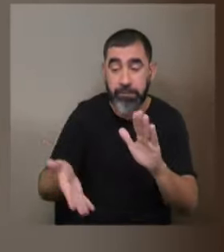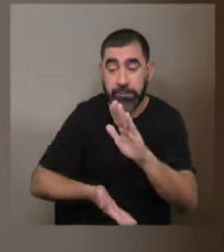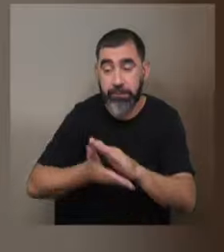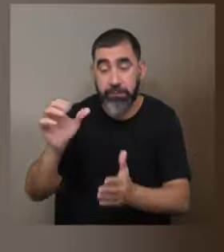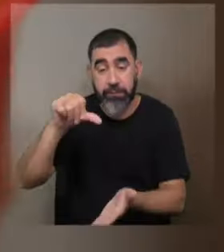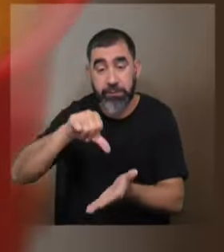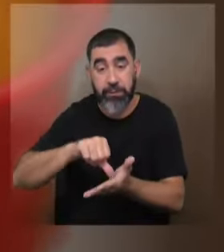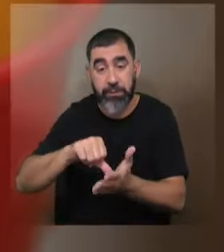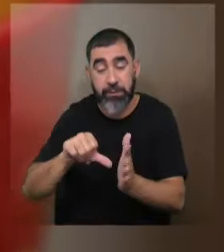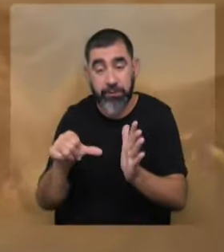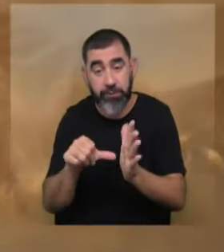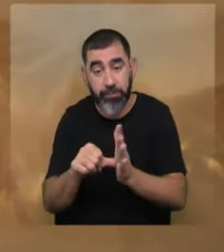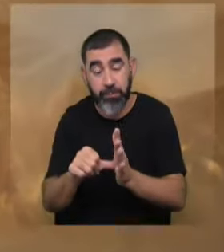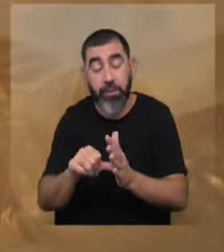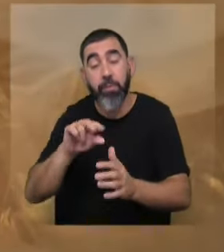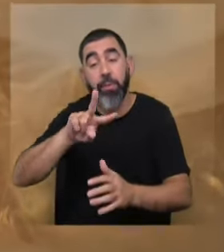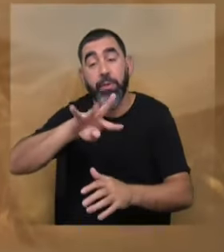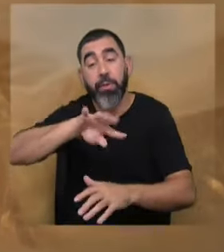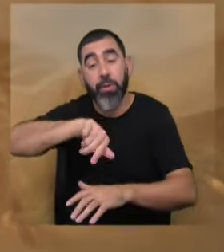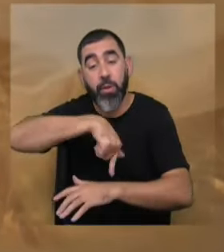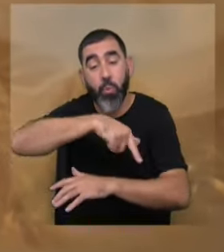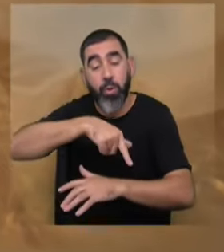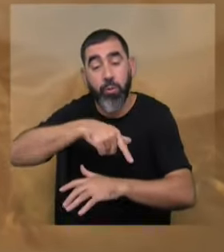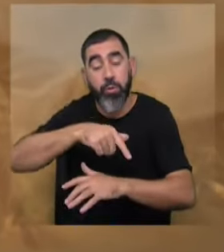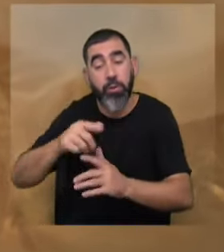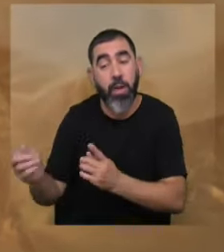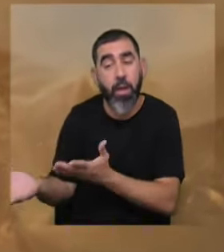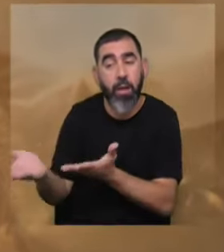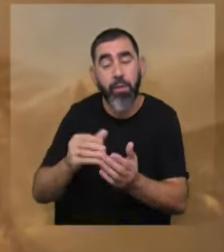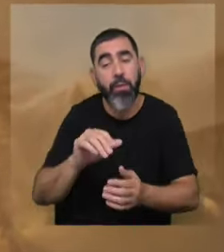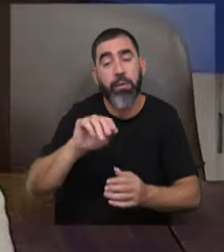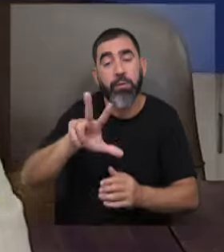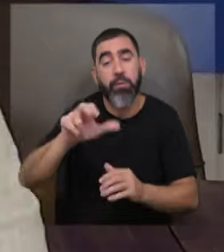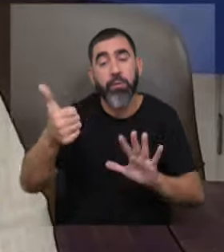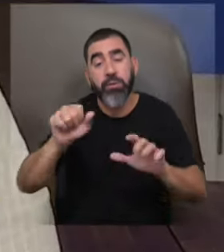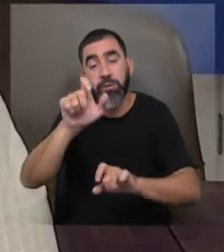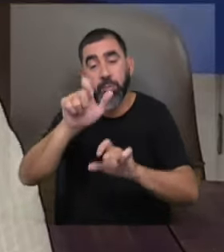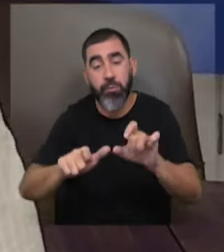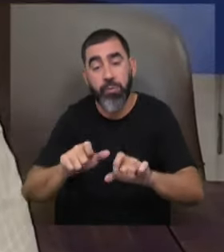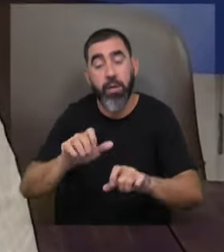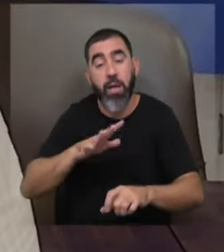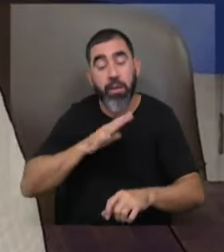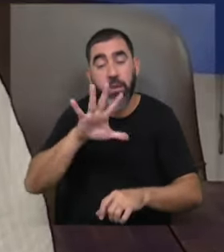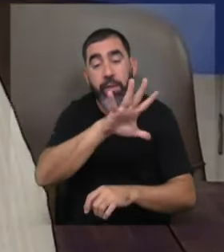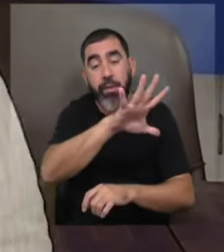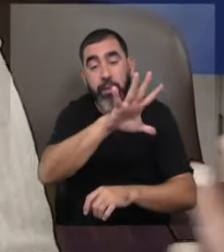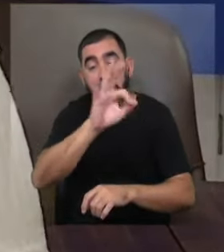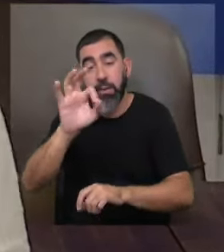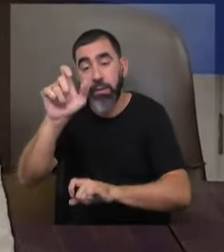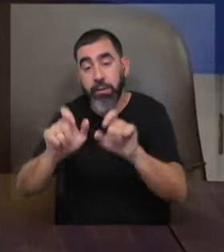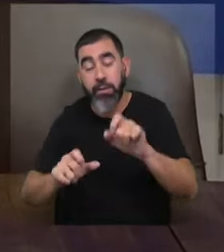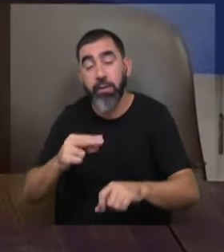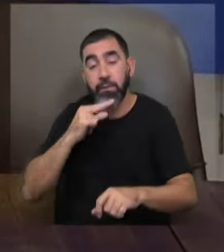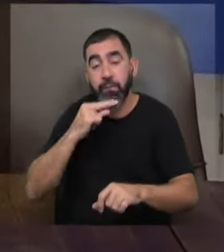sistema. Estos centros 24 horas hoy están atendiendo a 360 personas. Tenemos 500 personas que al